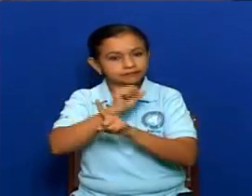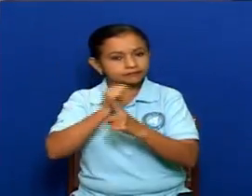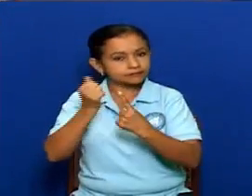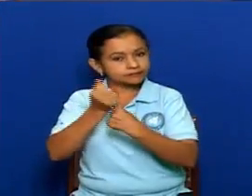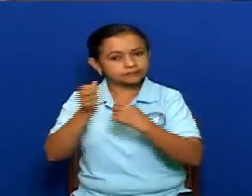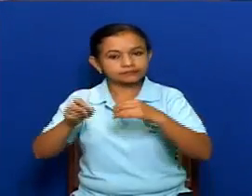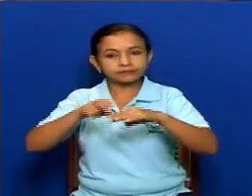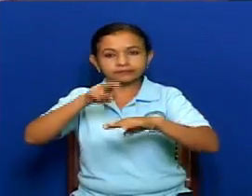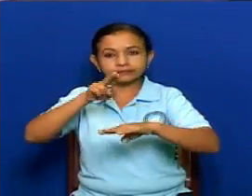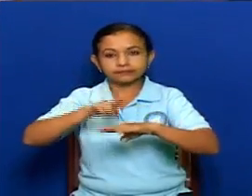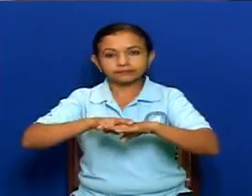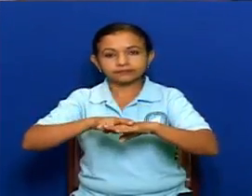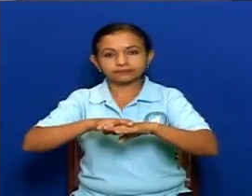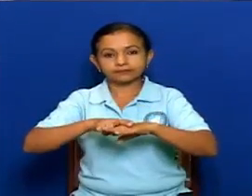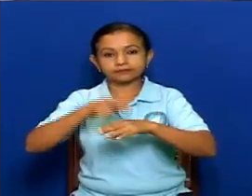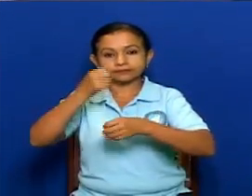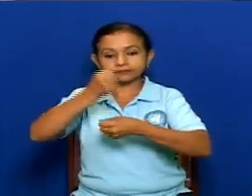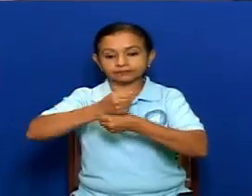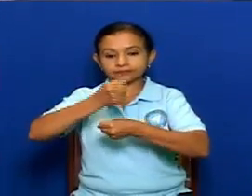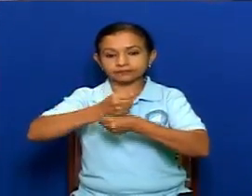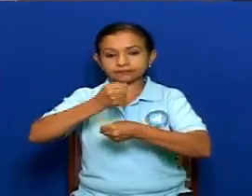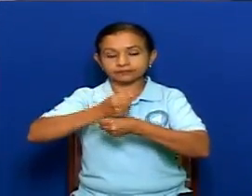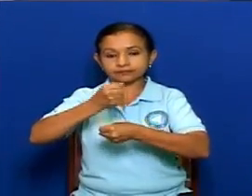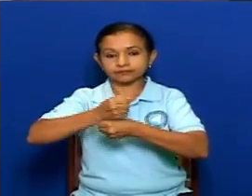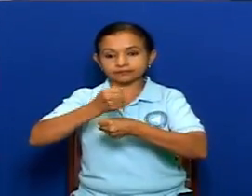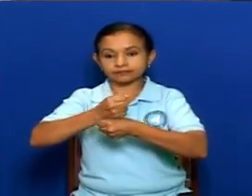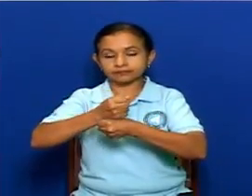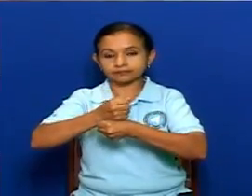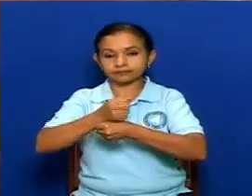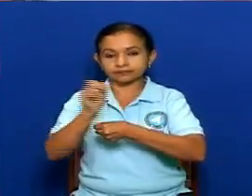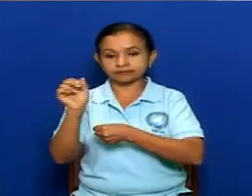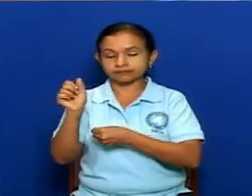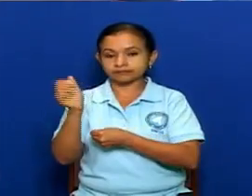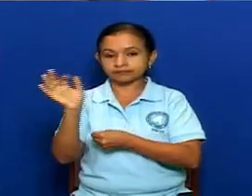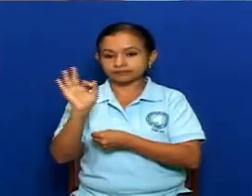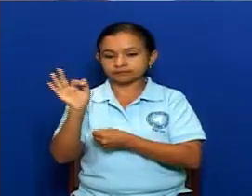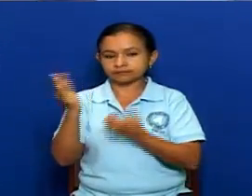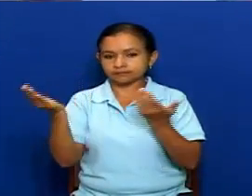primero para el trabajador de una u otra forma, era